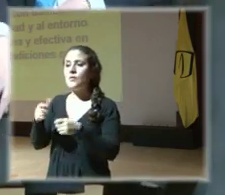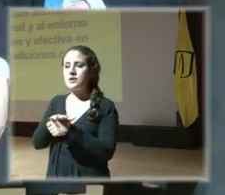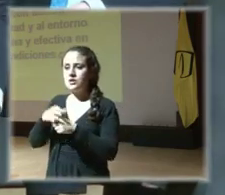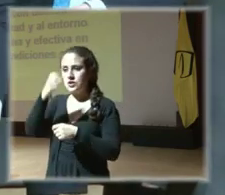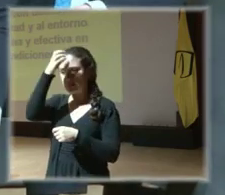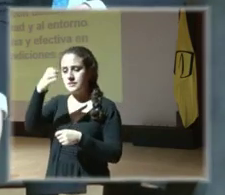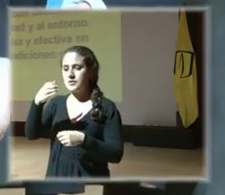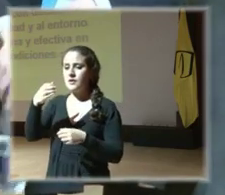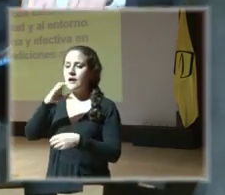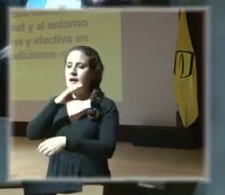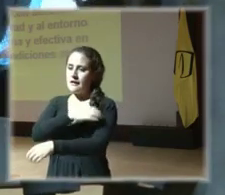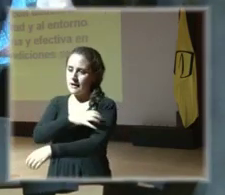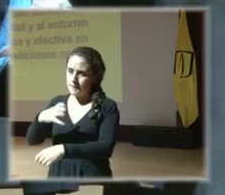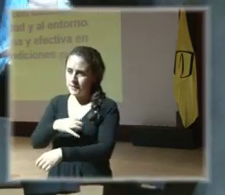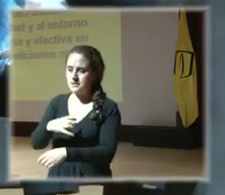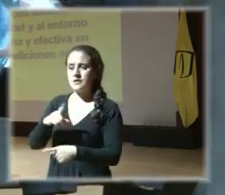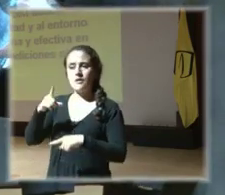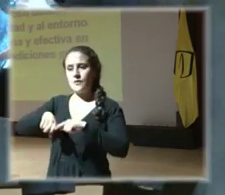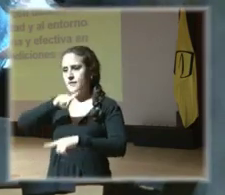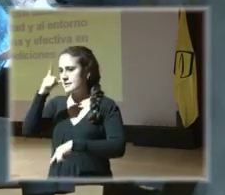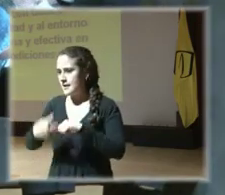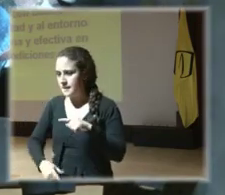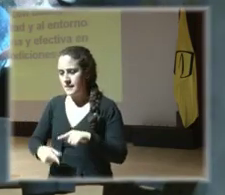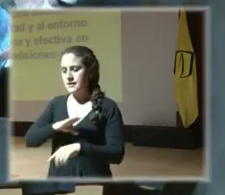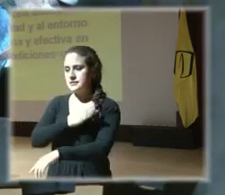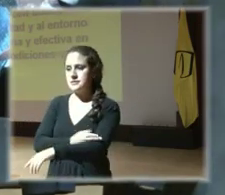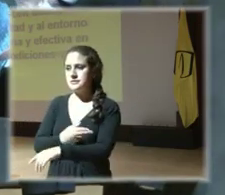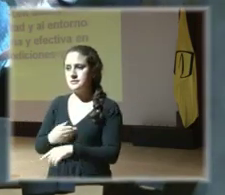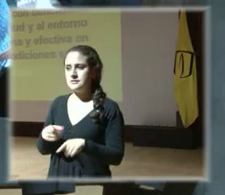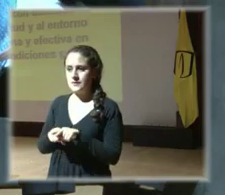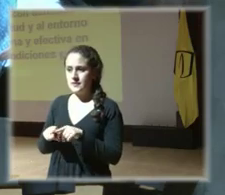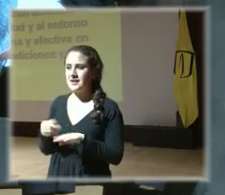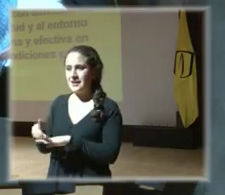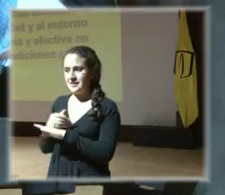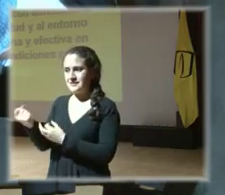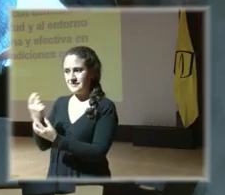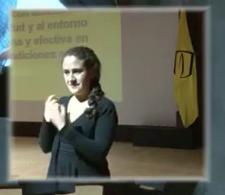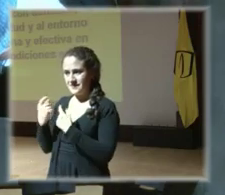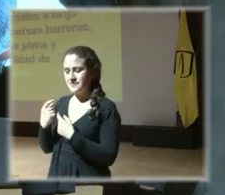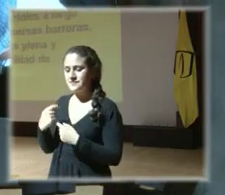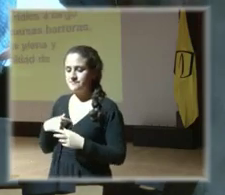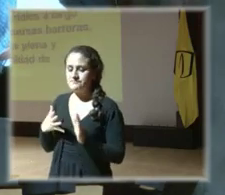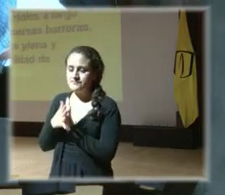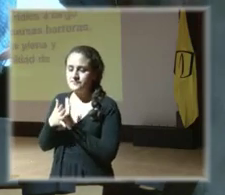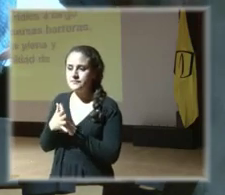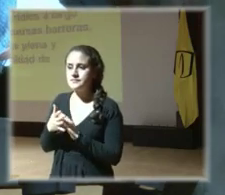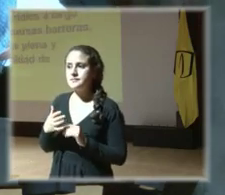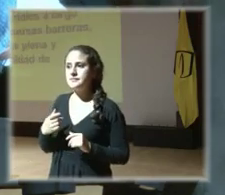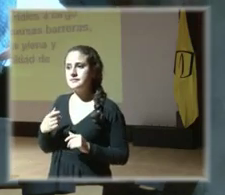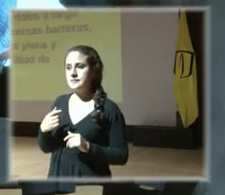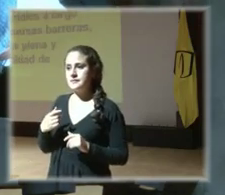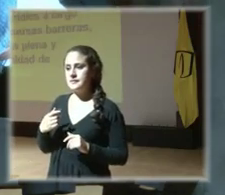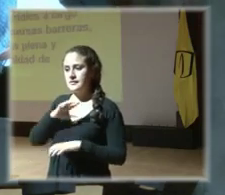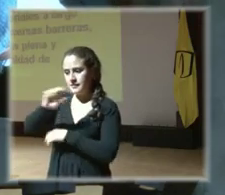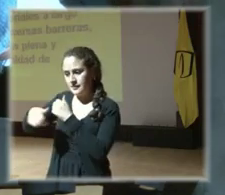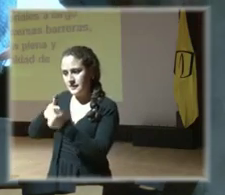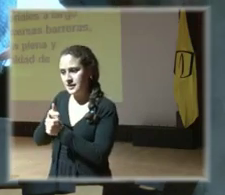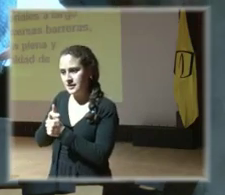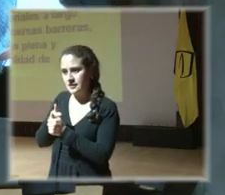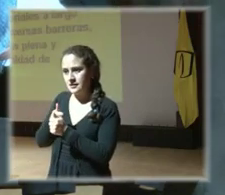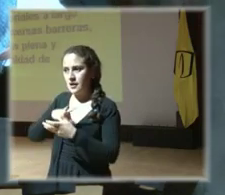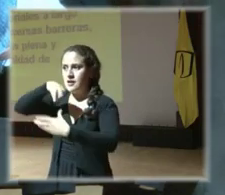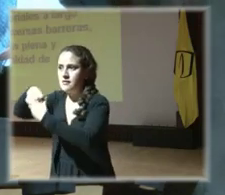sustitución de la voluntad? Creo que una cosa que quisiera aclarar es que también es alguna de las consultas que recibimos es queremos la interdicción para que no